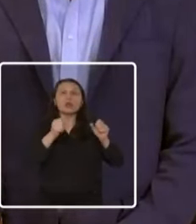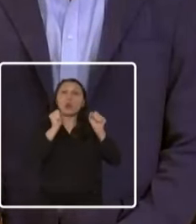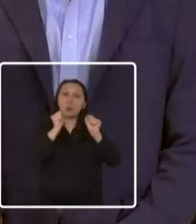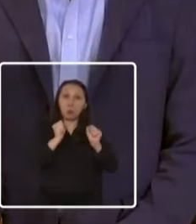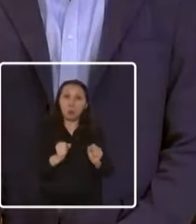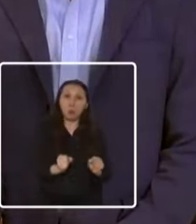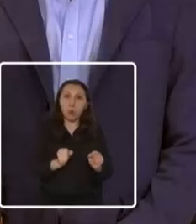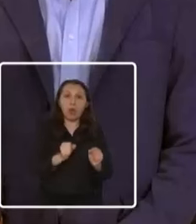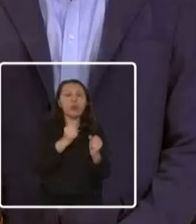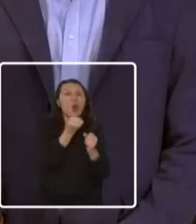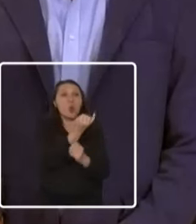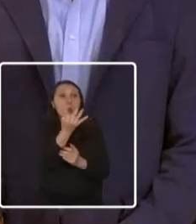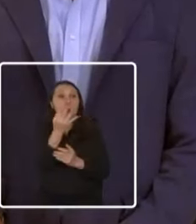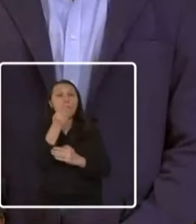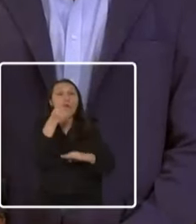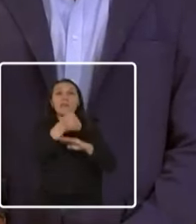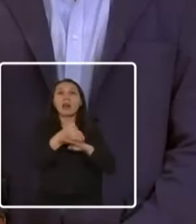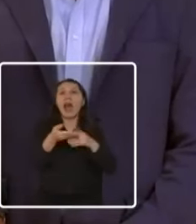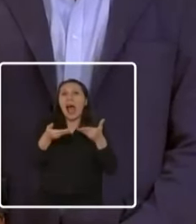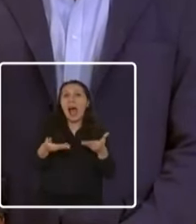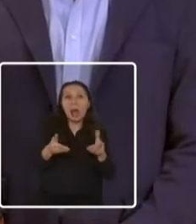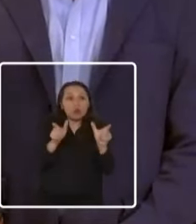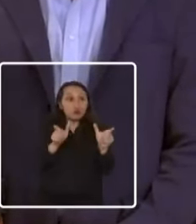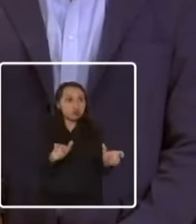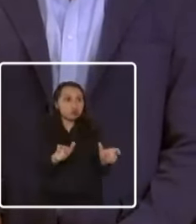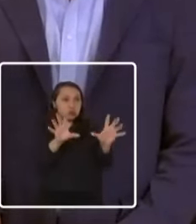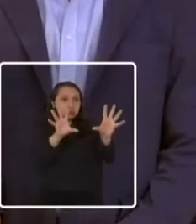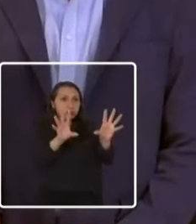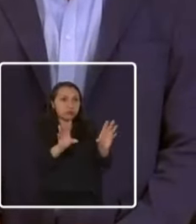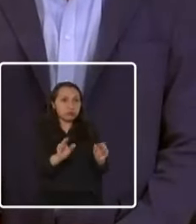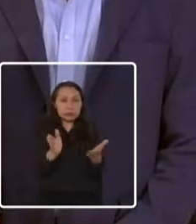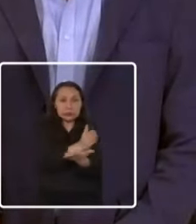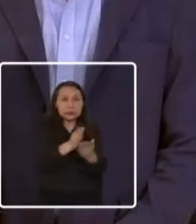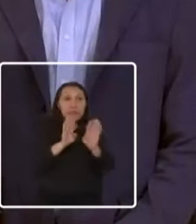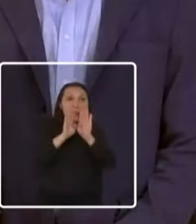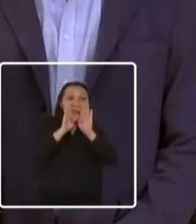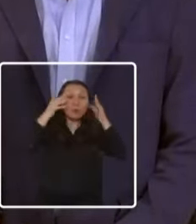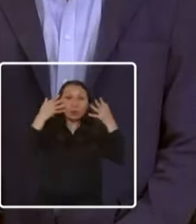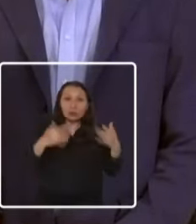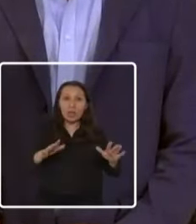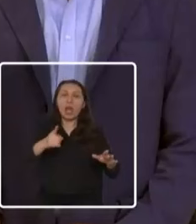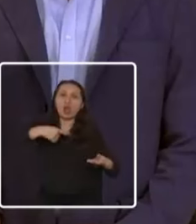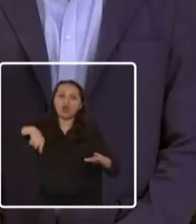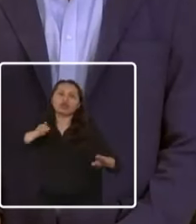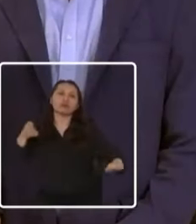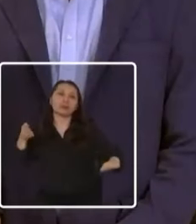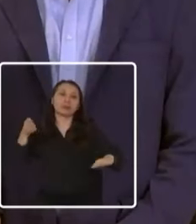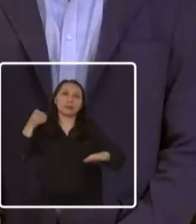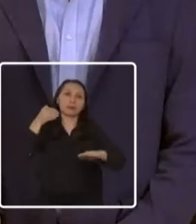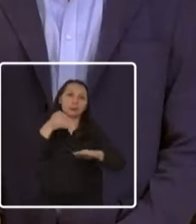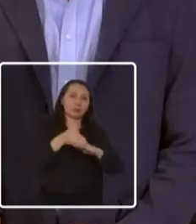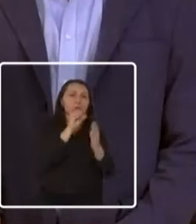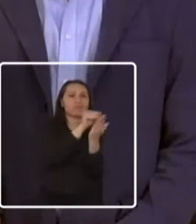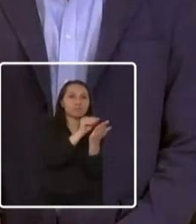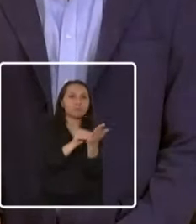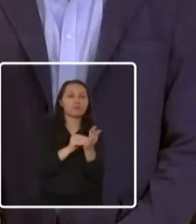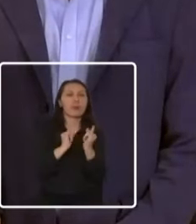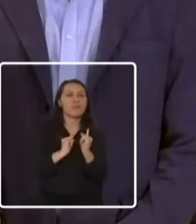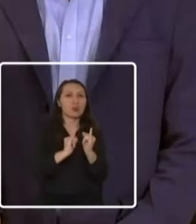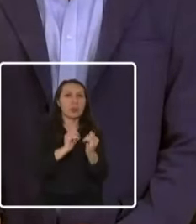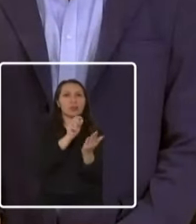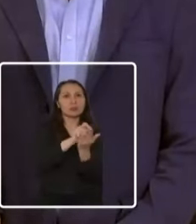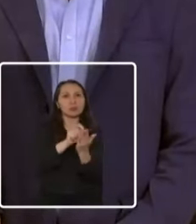de poder ser catastrados, dado que están estabilizados y ya también los escombros han sido retirados, nosotros vamos a proceder a hacer la recolección de